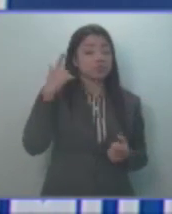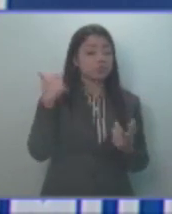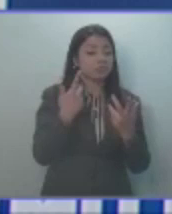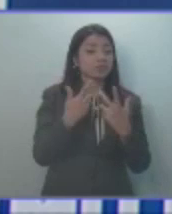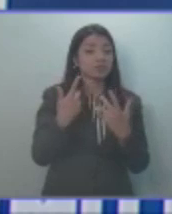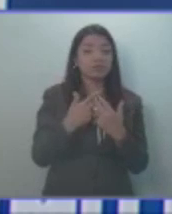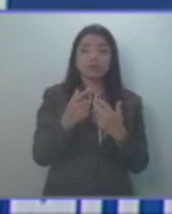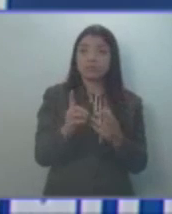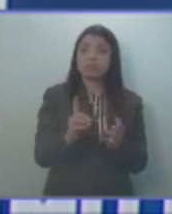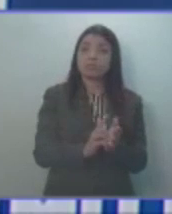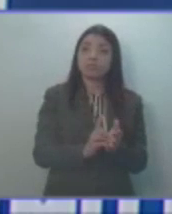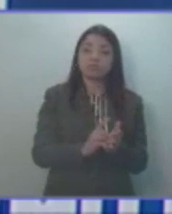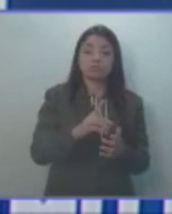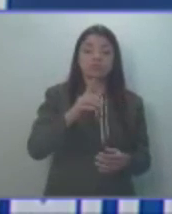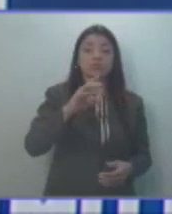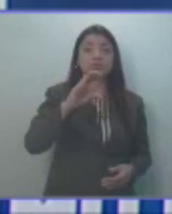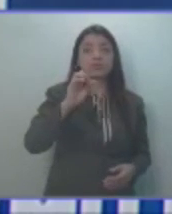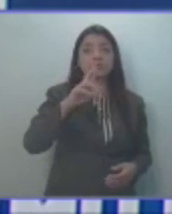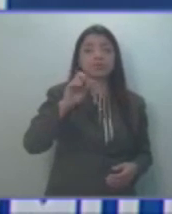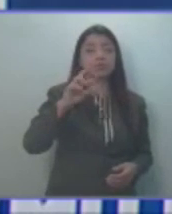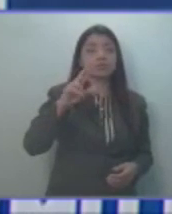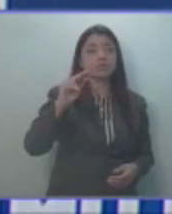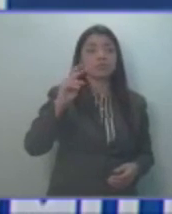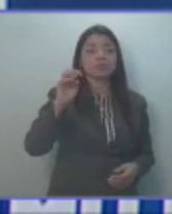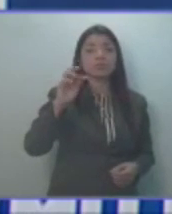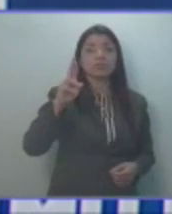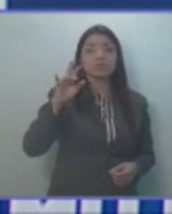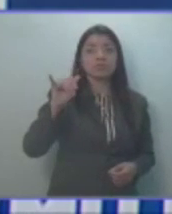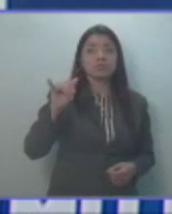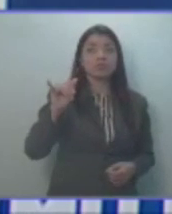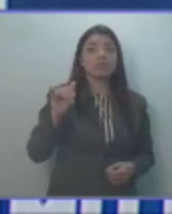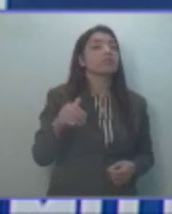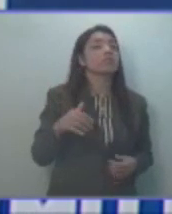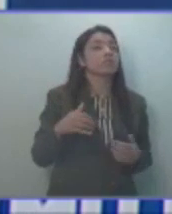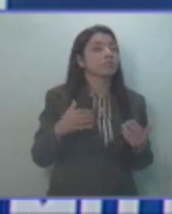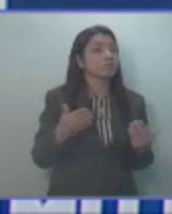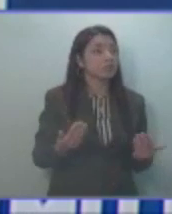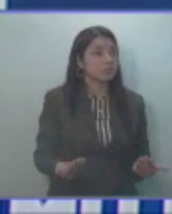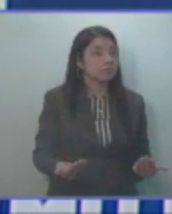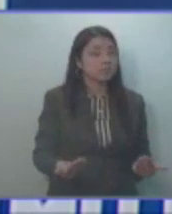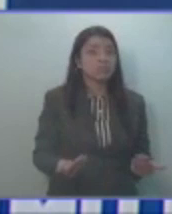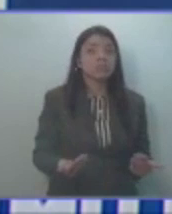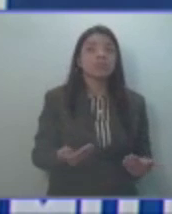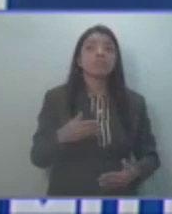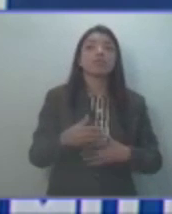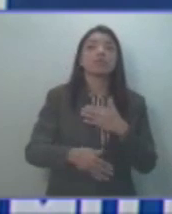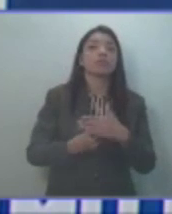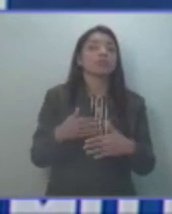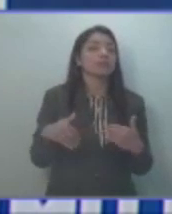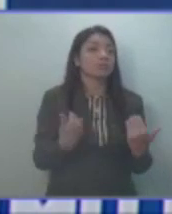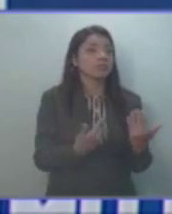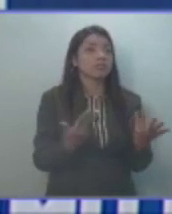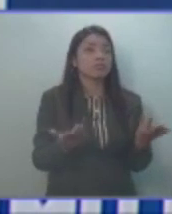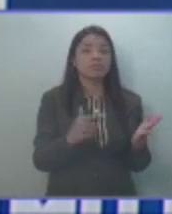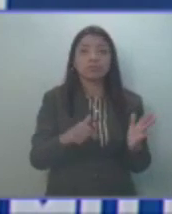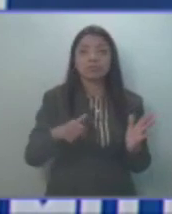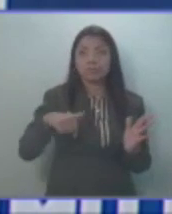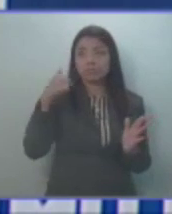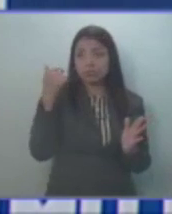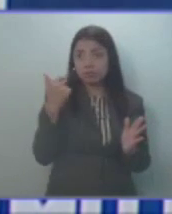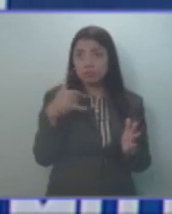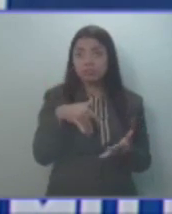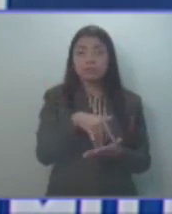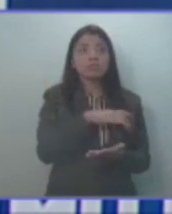diputado doctor cabrera can drive de la afluencia que existe hoy en día de